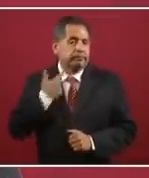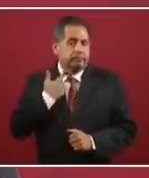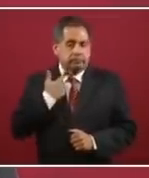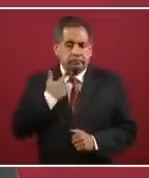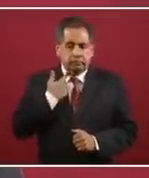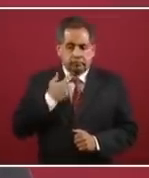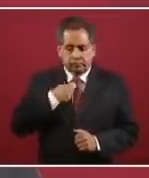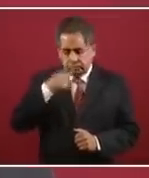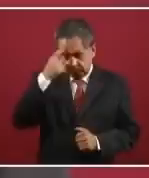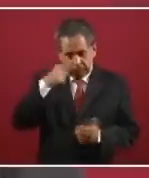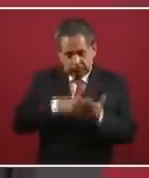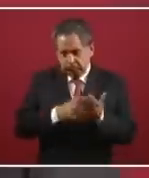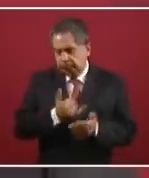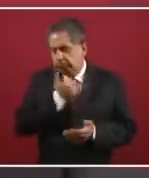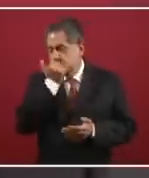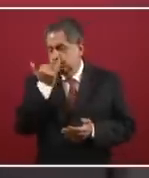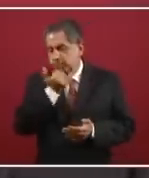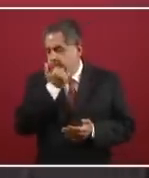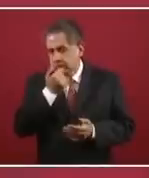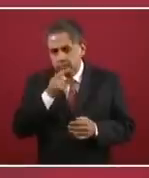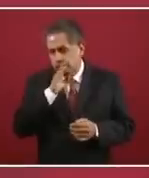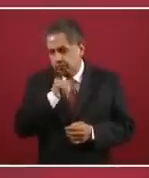considero equivocada y además